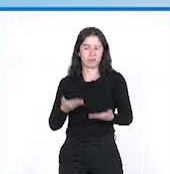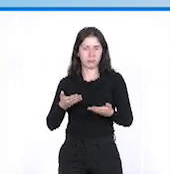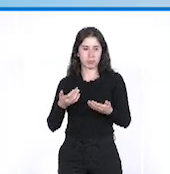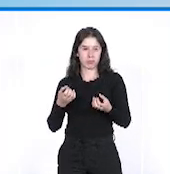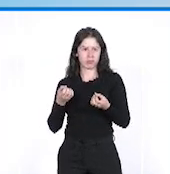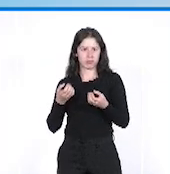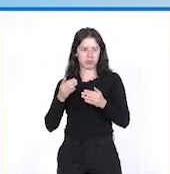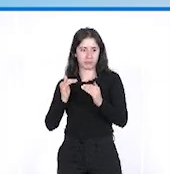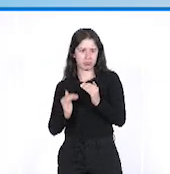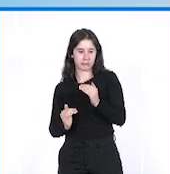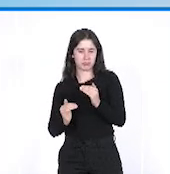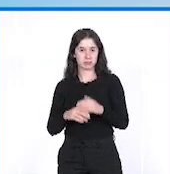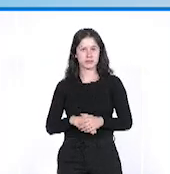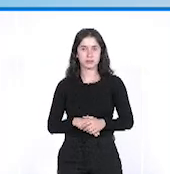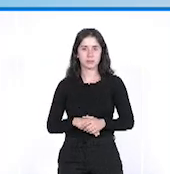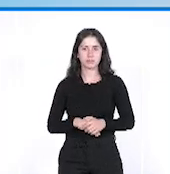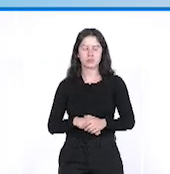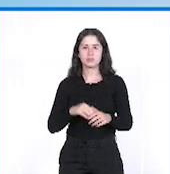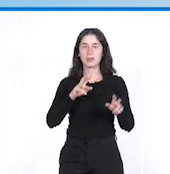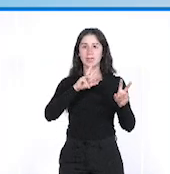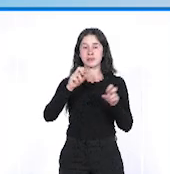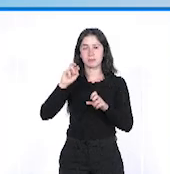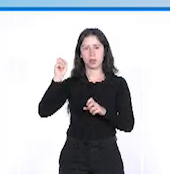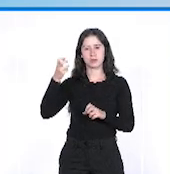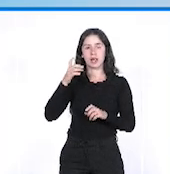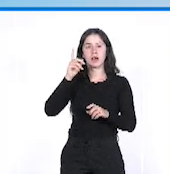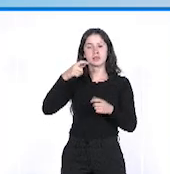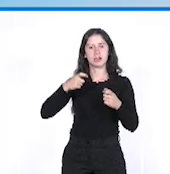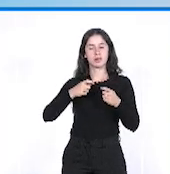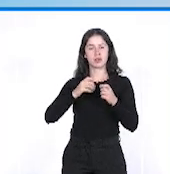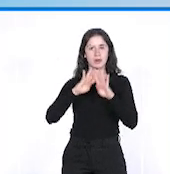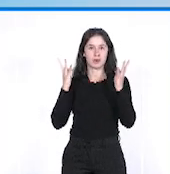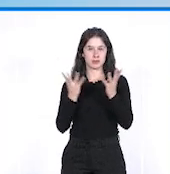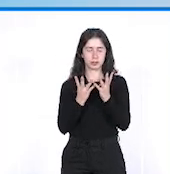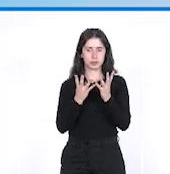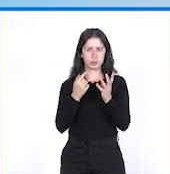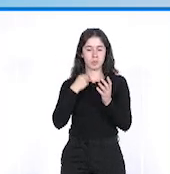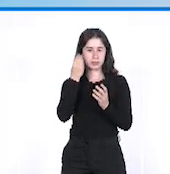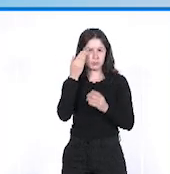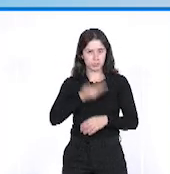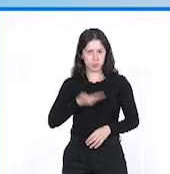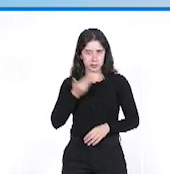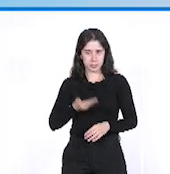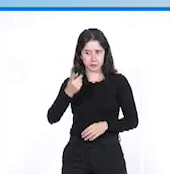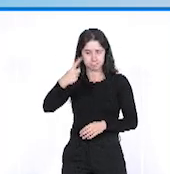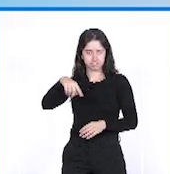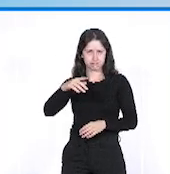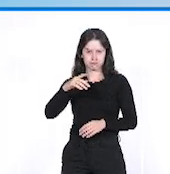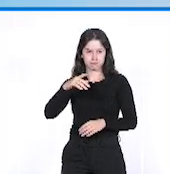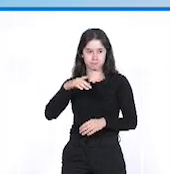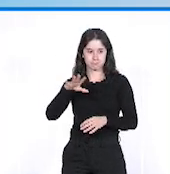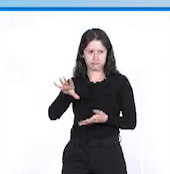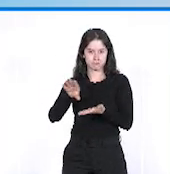es eh otra de las cuestiones y bueno los ratios los ratios Yo creo que es muy importante que los tengamos en cuenta O sea